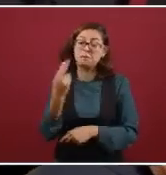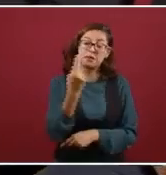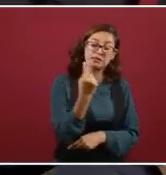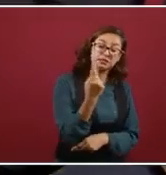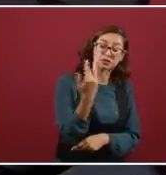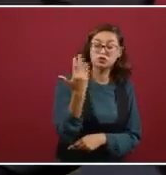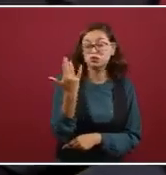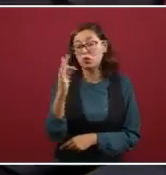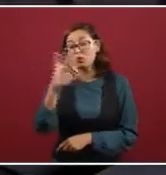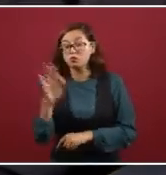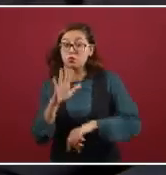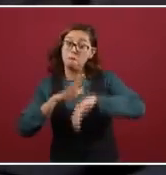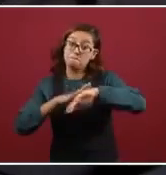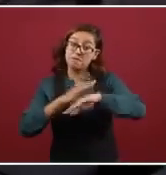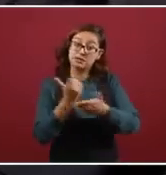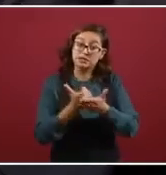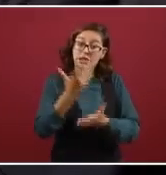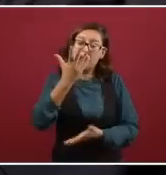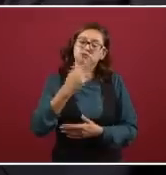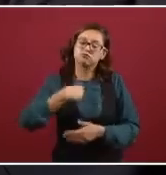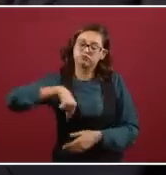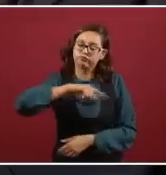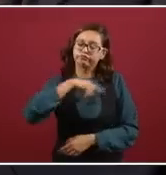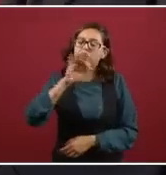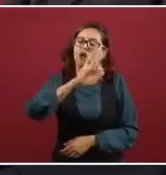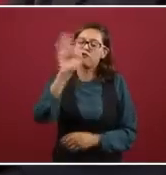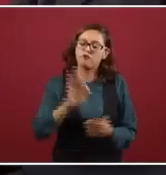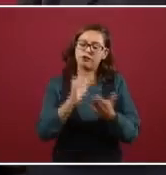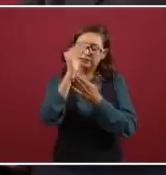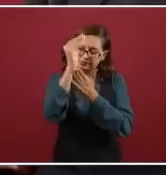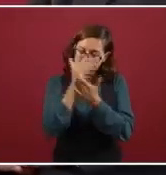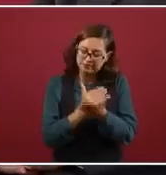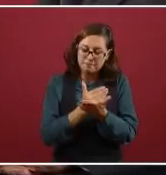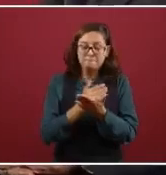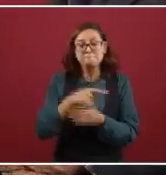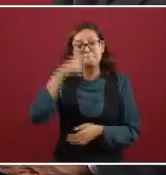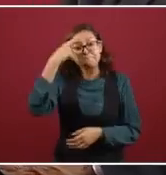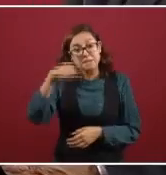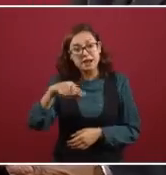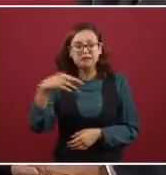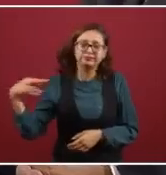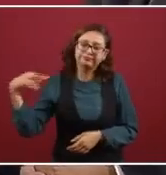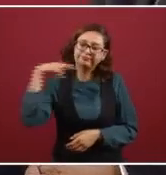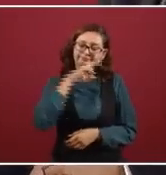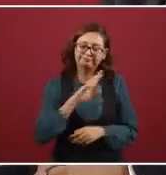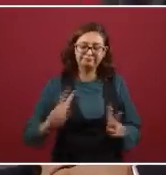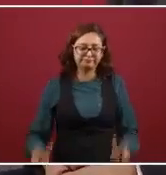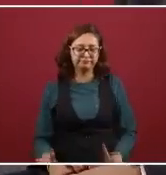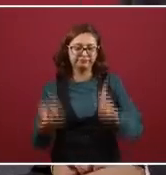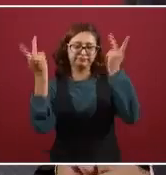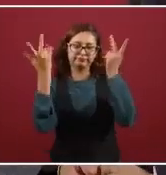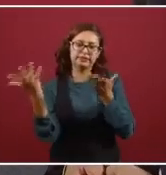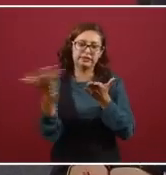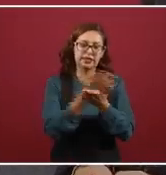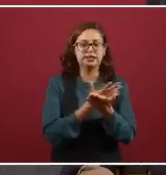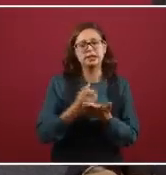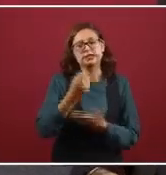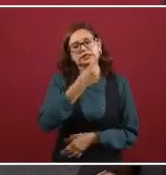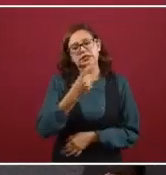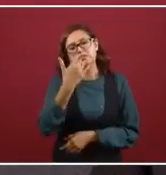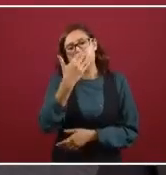25-50% más. En este caso, lo que queremos es que lleguemos a los 150, que con eso nos